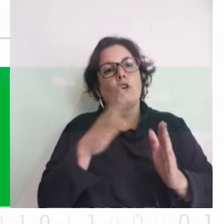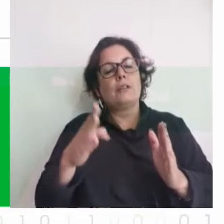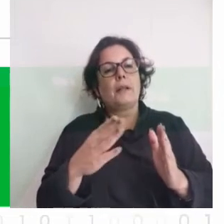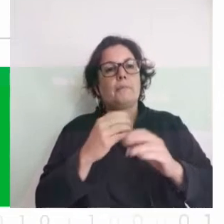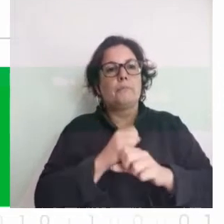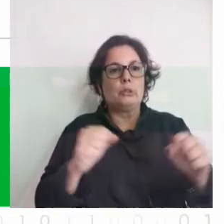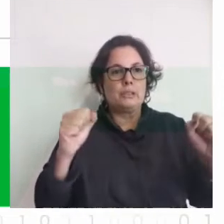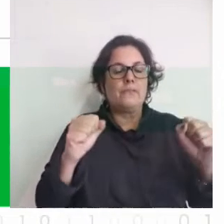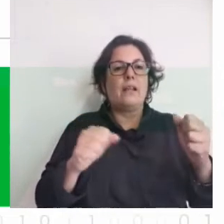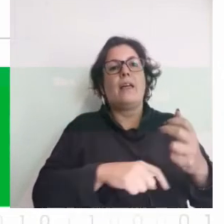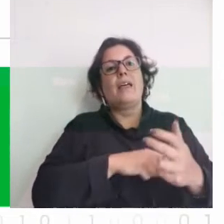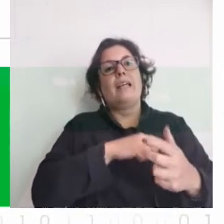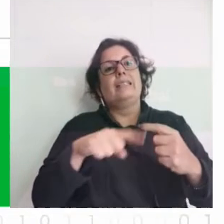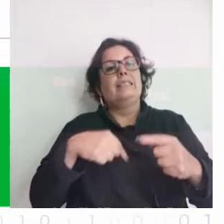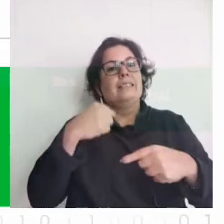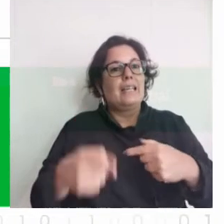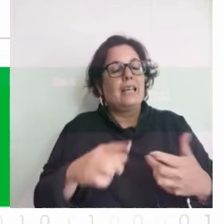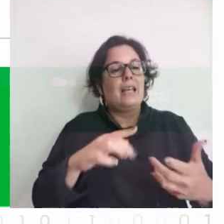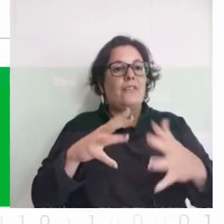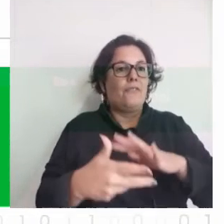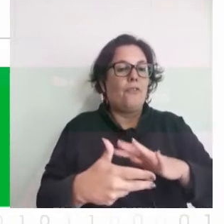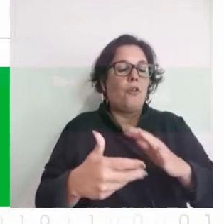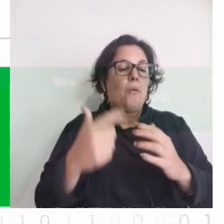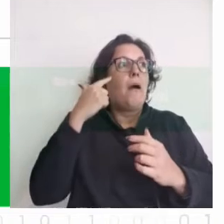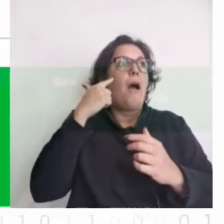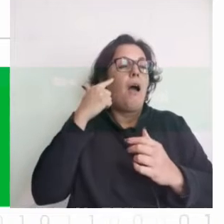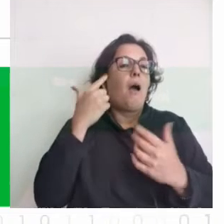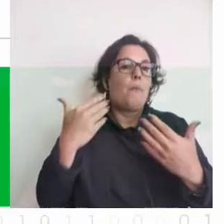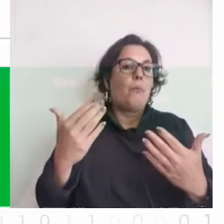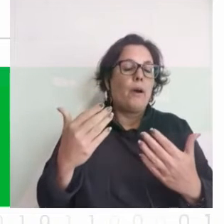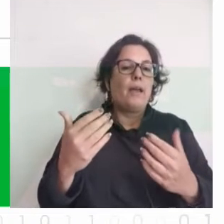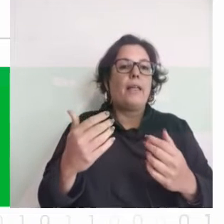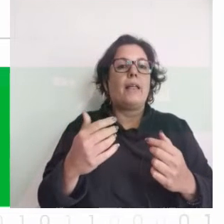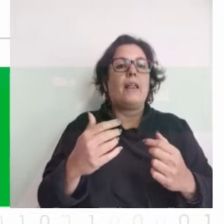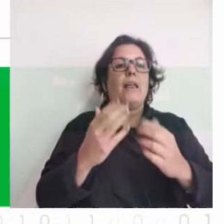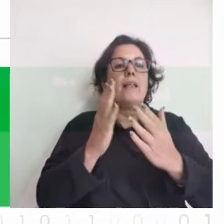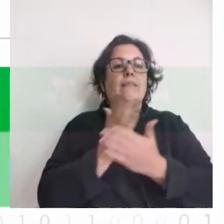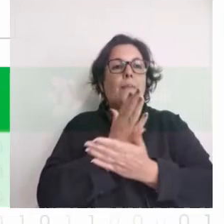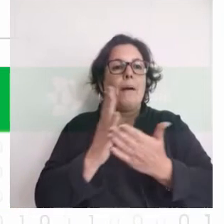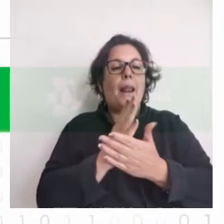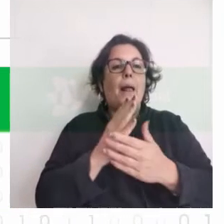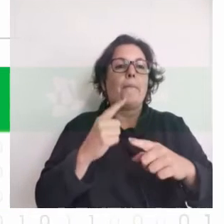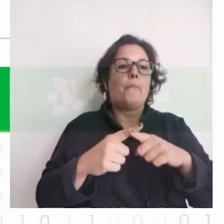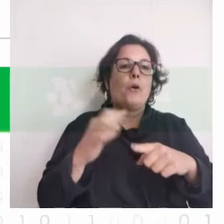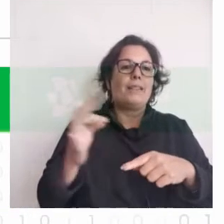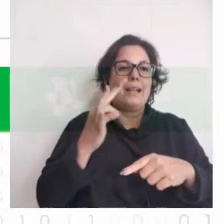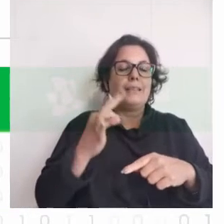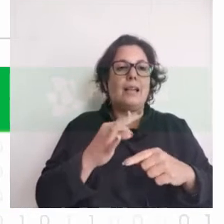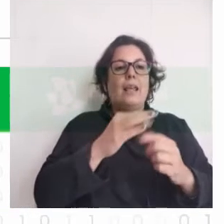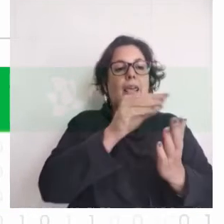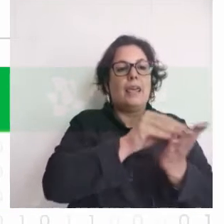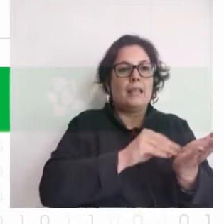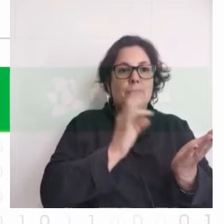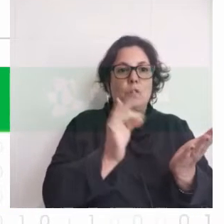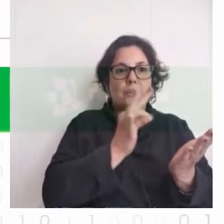la siguiente opción que se nos ocurrió fue dividir por taller, en el cual todos los inscriptos a un taller quedarían